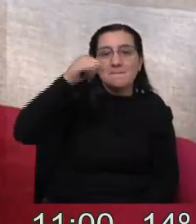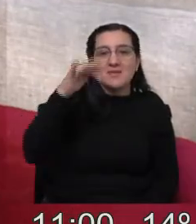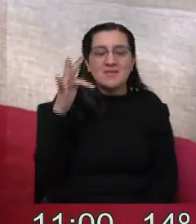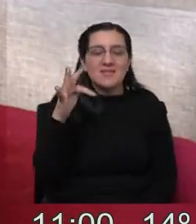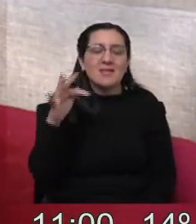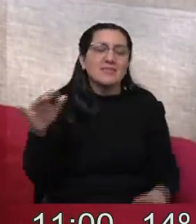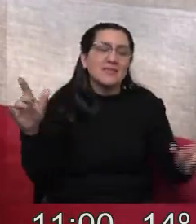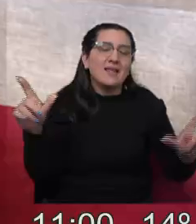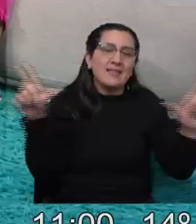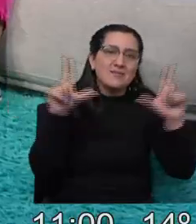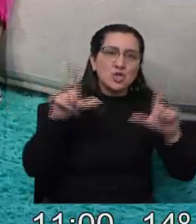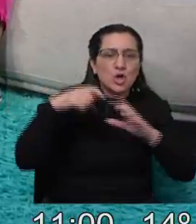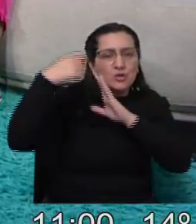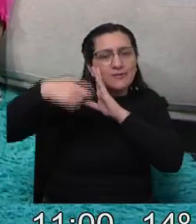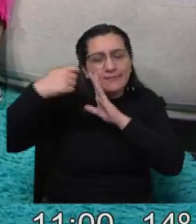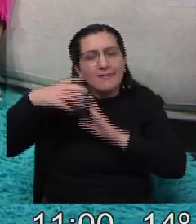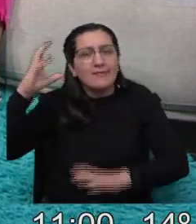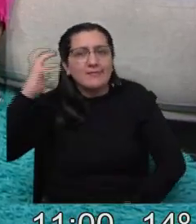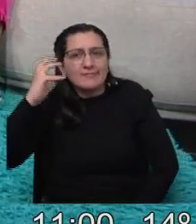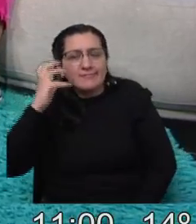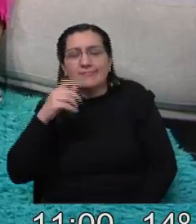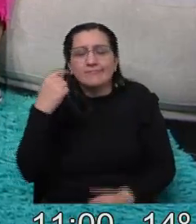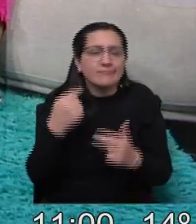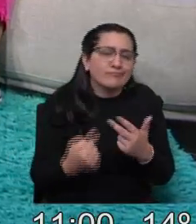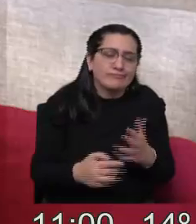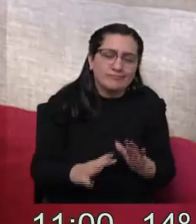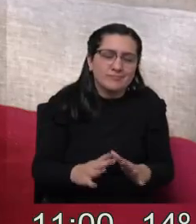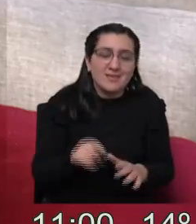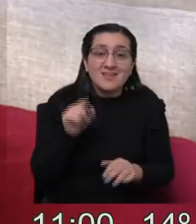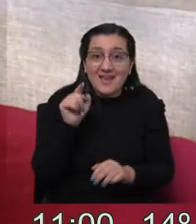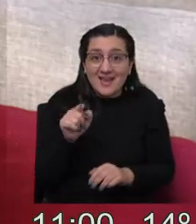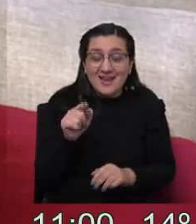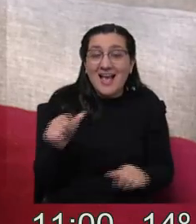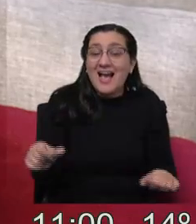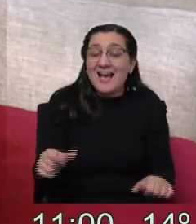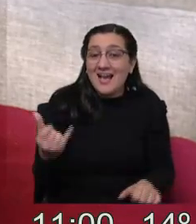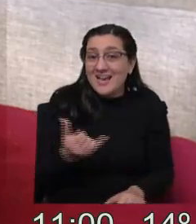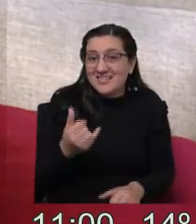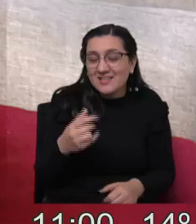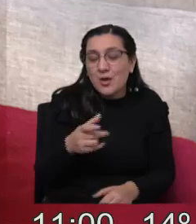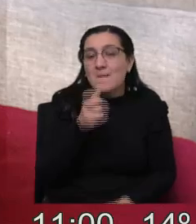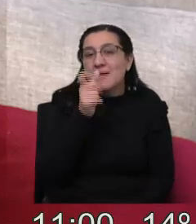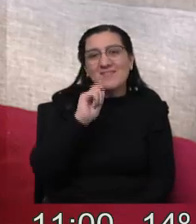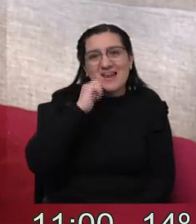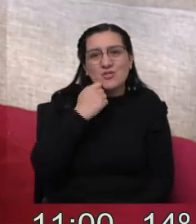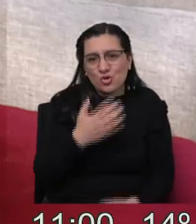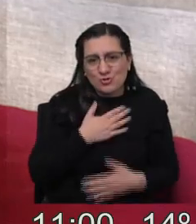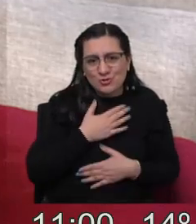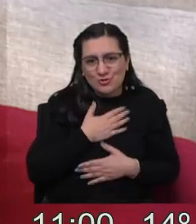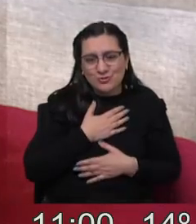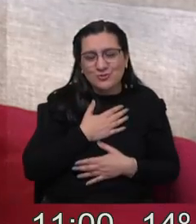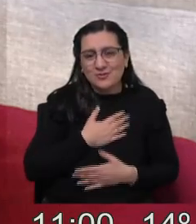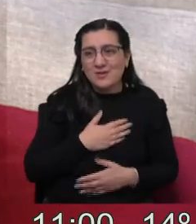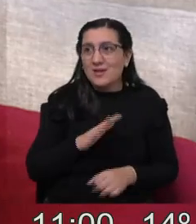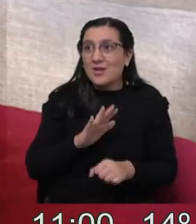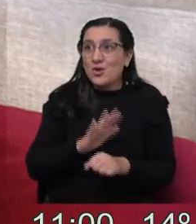radio, la publicidad, el cine, el teatro. Y de verdad, que él haya tenido palabras lindas para con nosotros es como